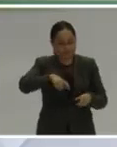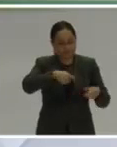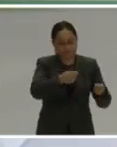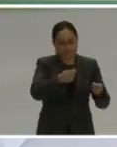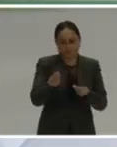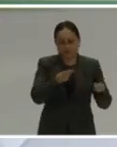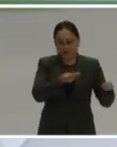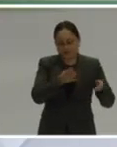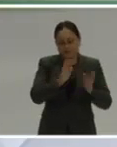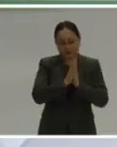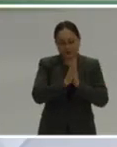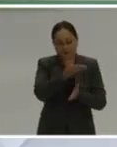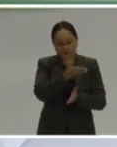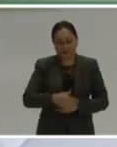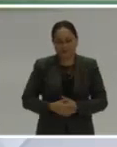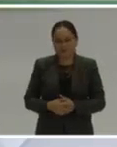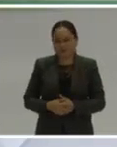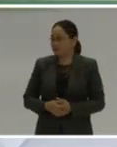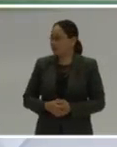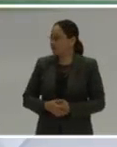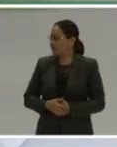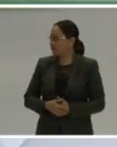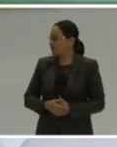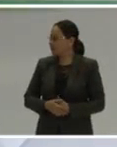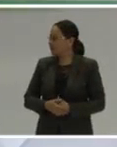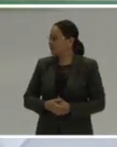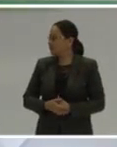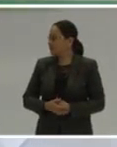favor, magistrado. Muchas gracias.